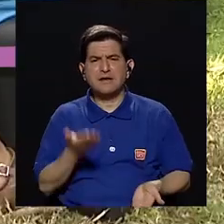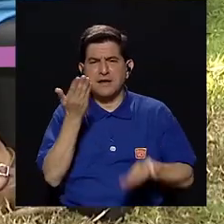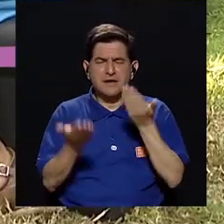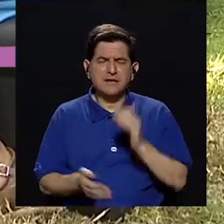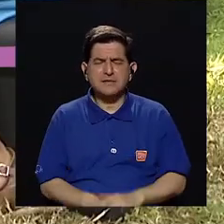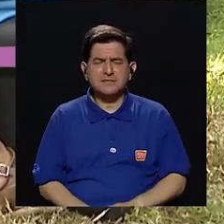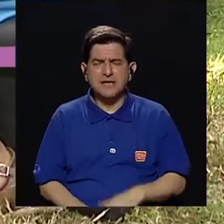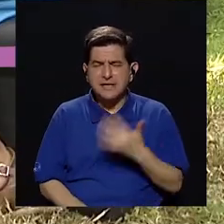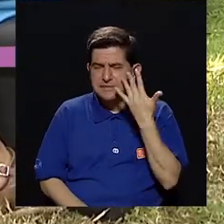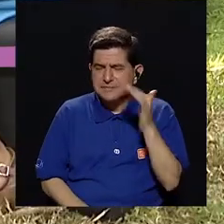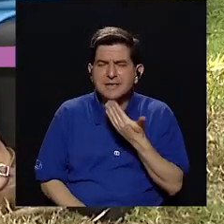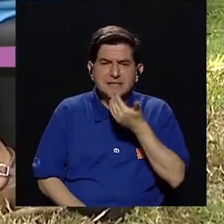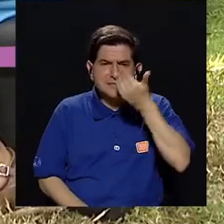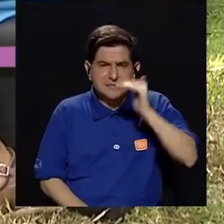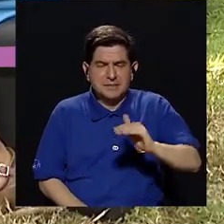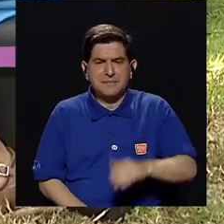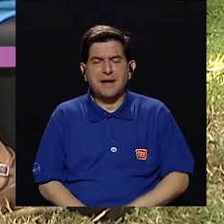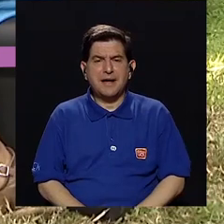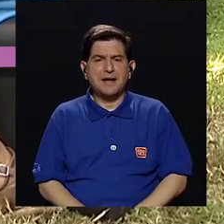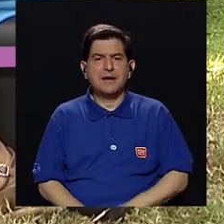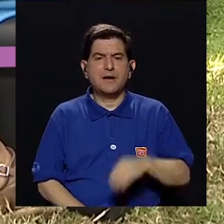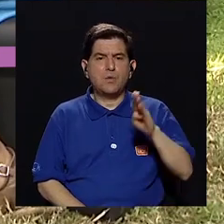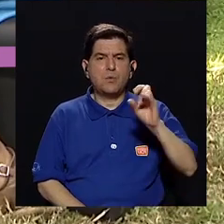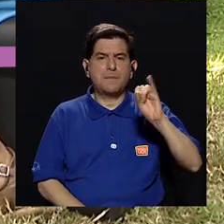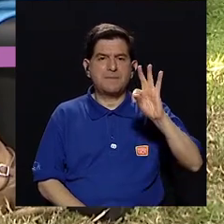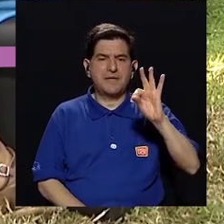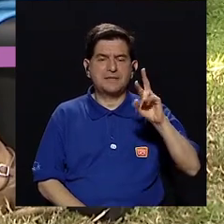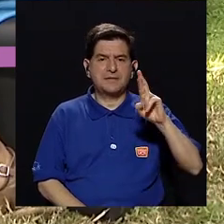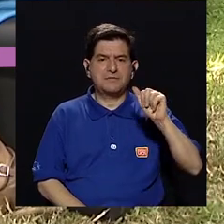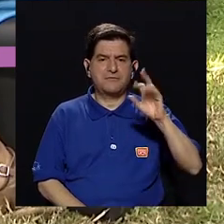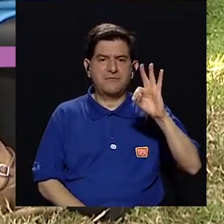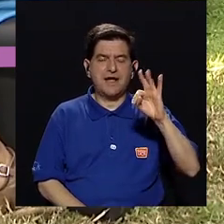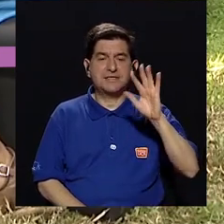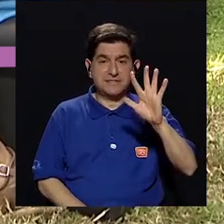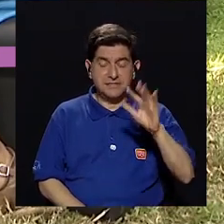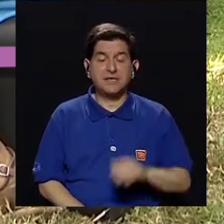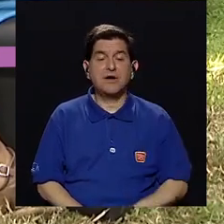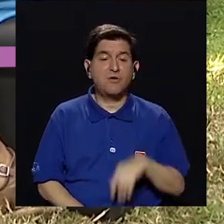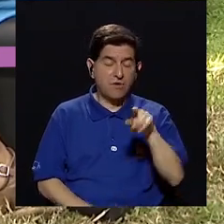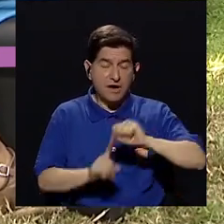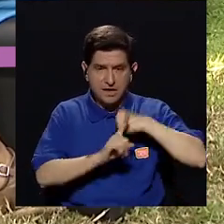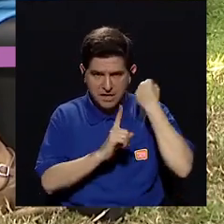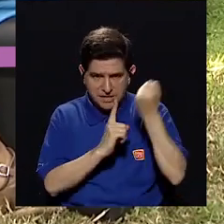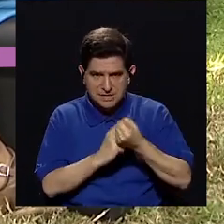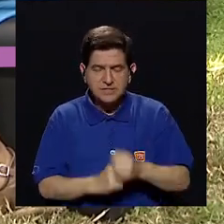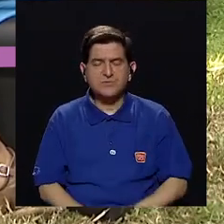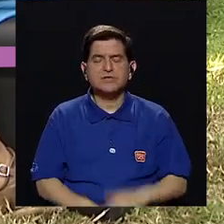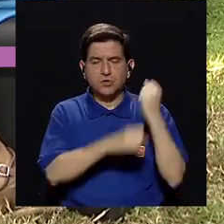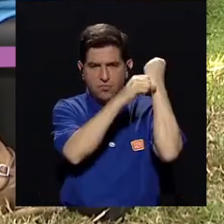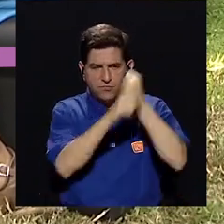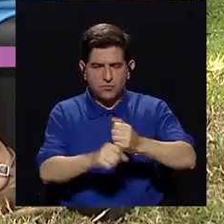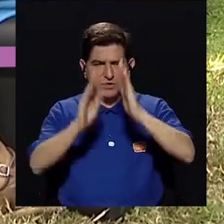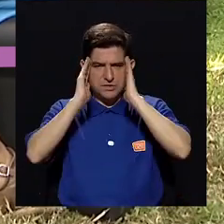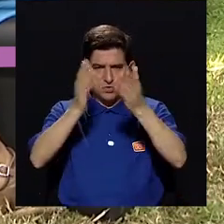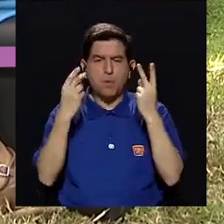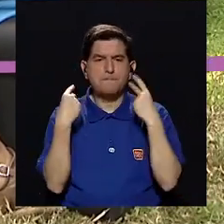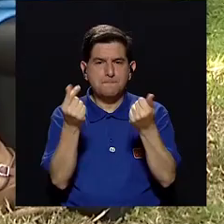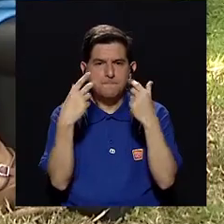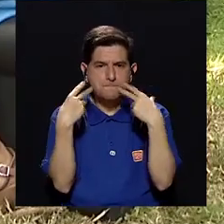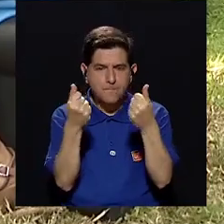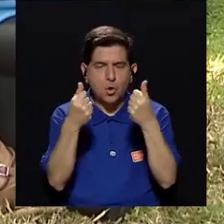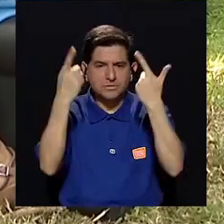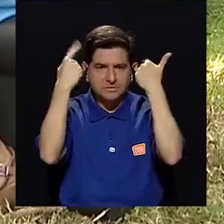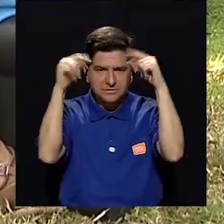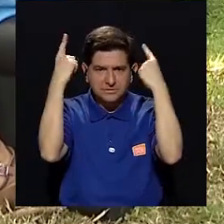sospecha de malignidad y que apurará entonces para eso está fundeso también para darle atención una atención pronta